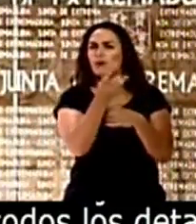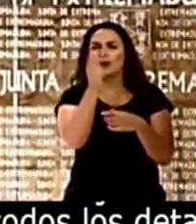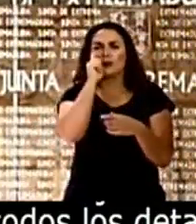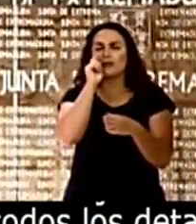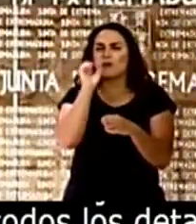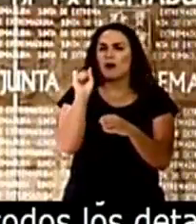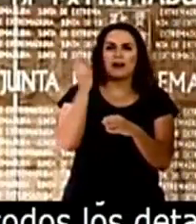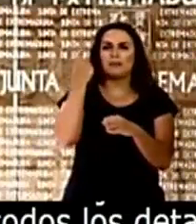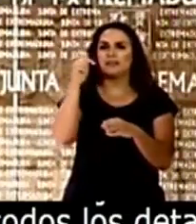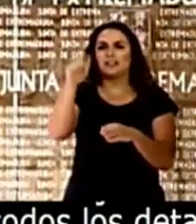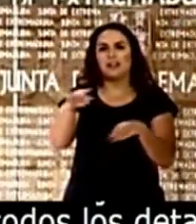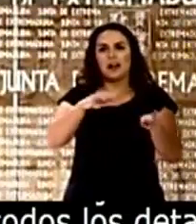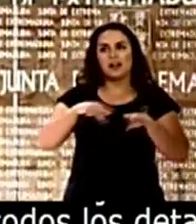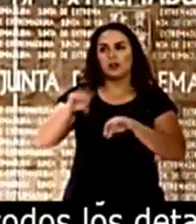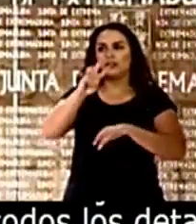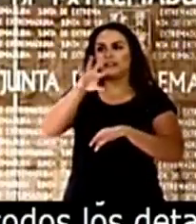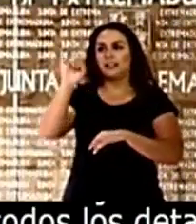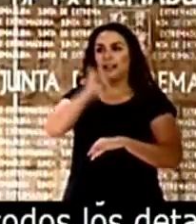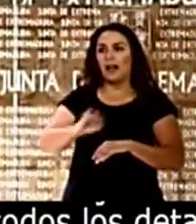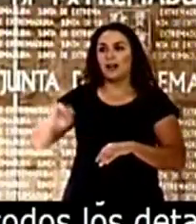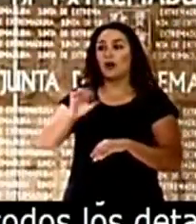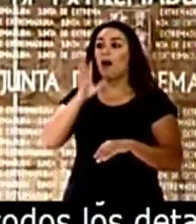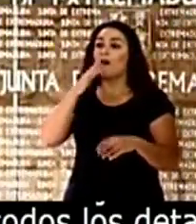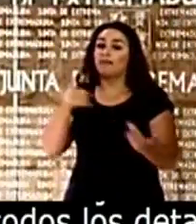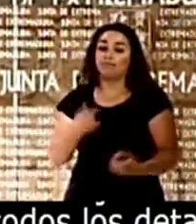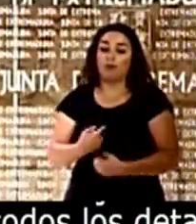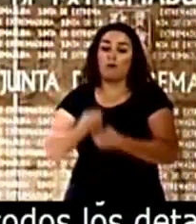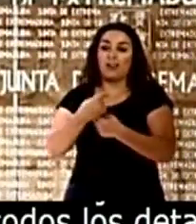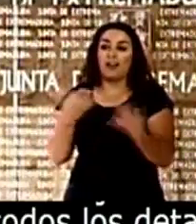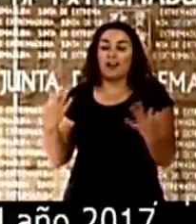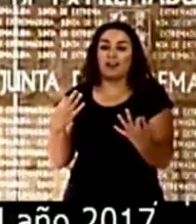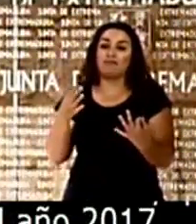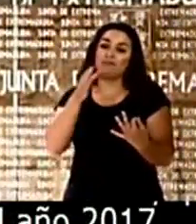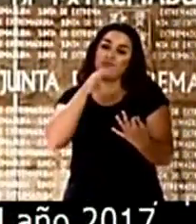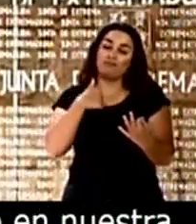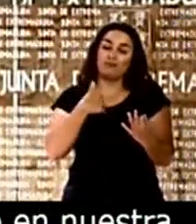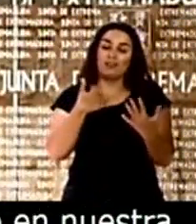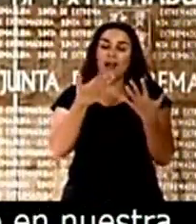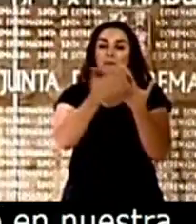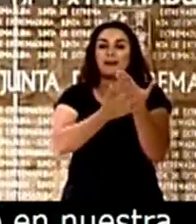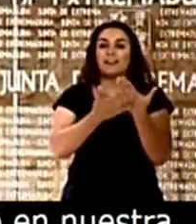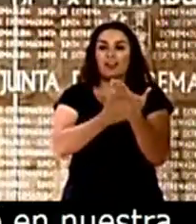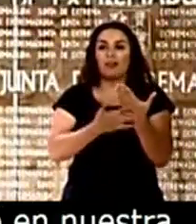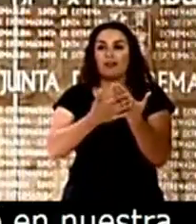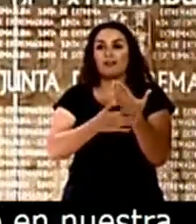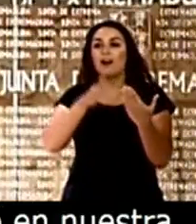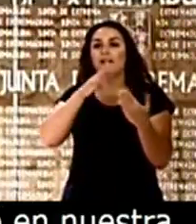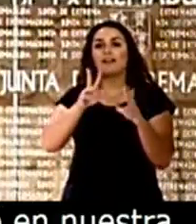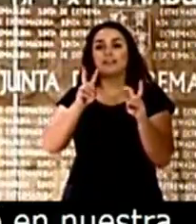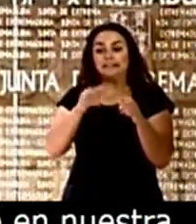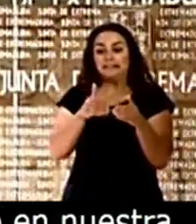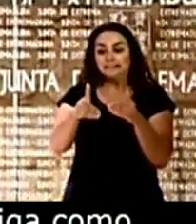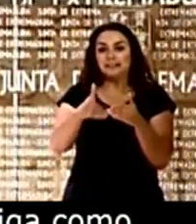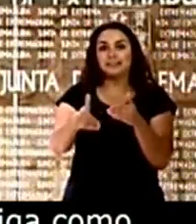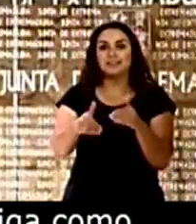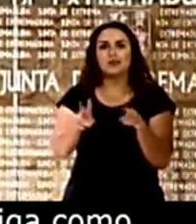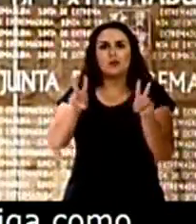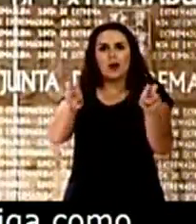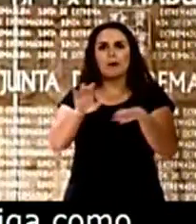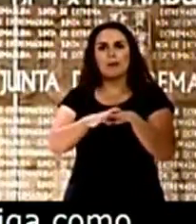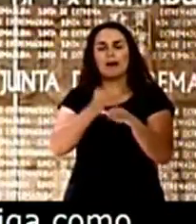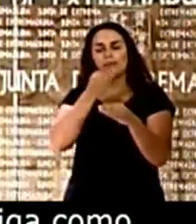turismo en nuestra región en los últimos 30 años. Y esto nos obliga, como Administración, a contemplar el diseño de nuevas acciones que contribuyan